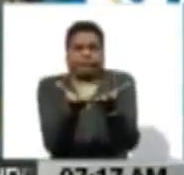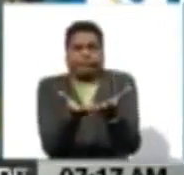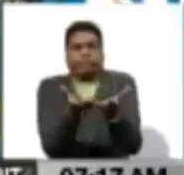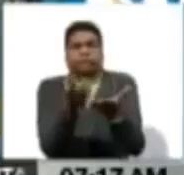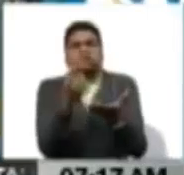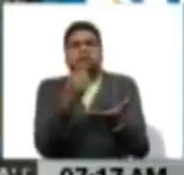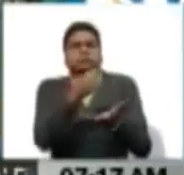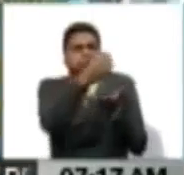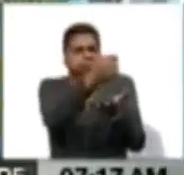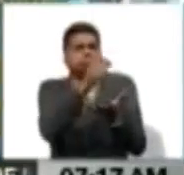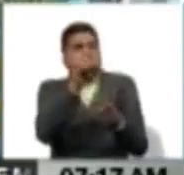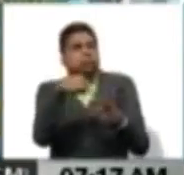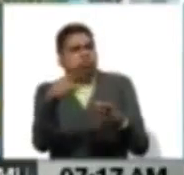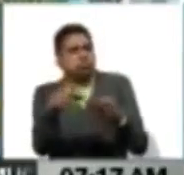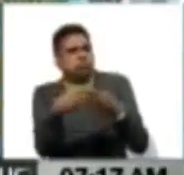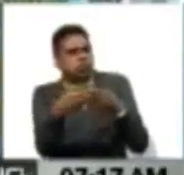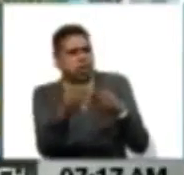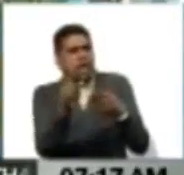se puede constatar